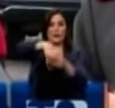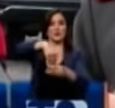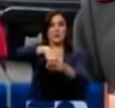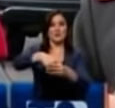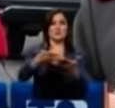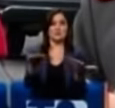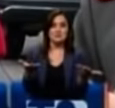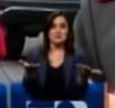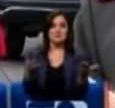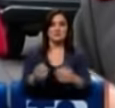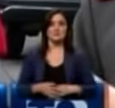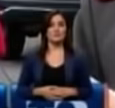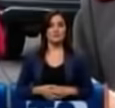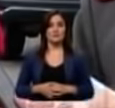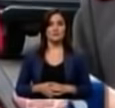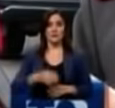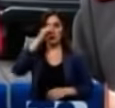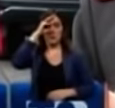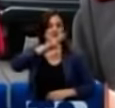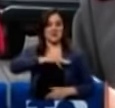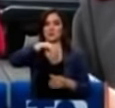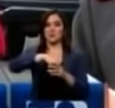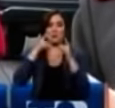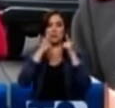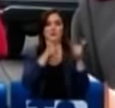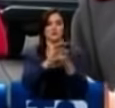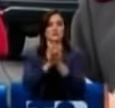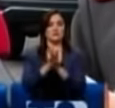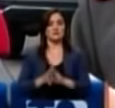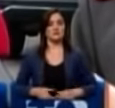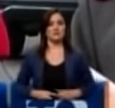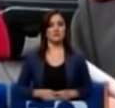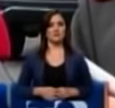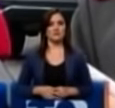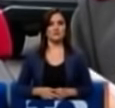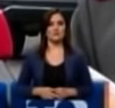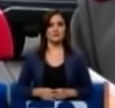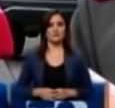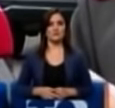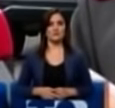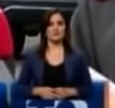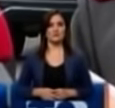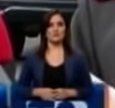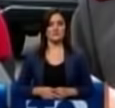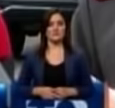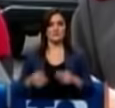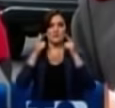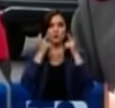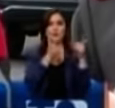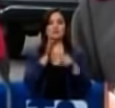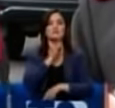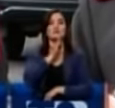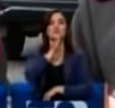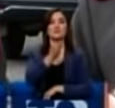ya no hay la presencia interna del militar, no así externa que lo estamos. Es decir, la cadena de custodia siempre debe